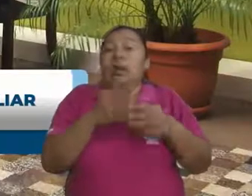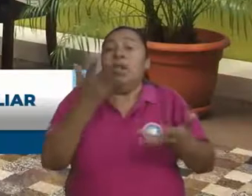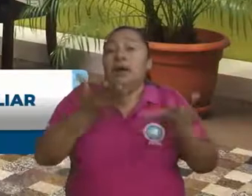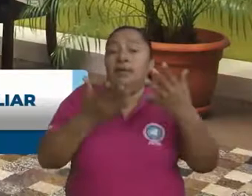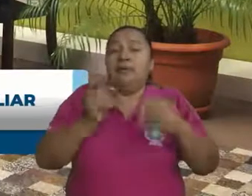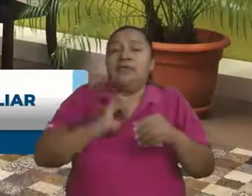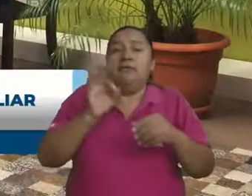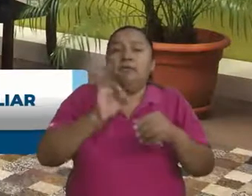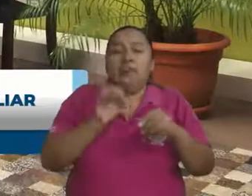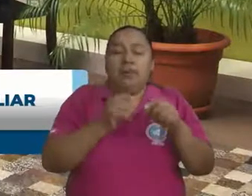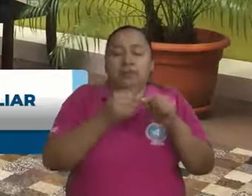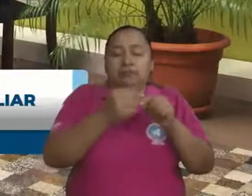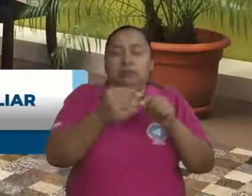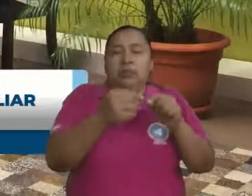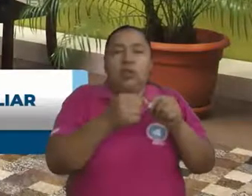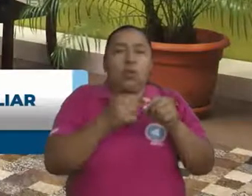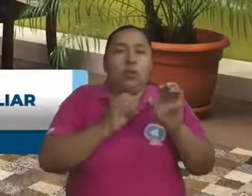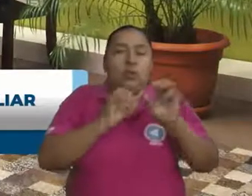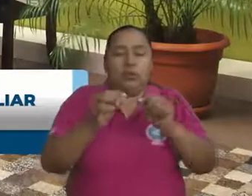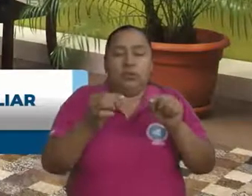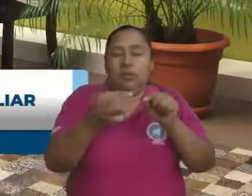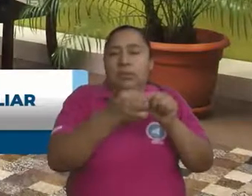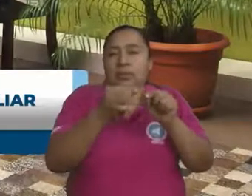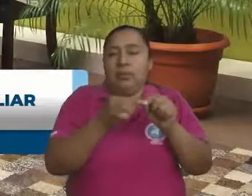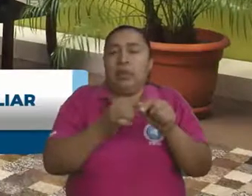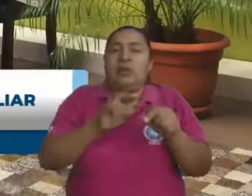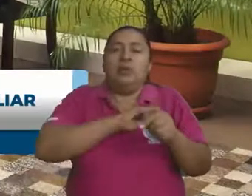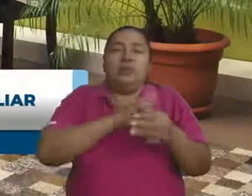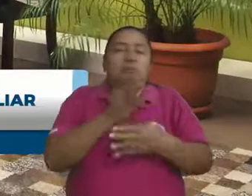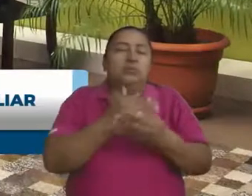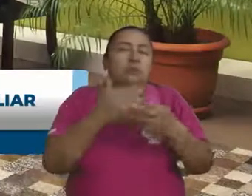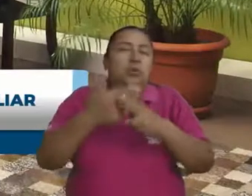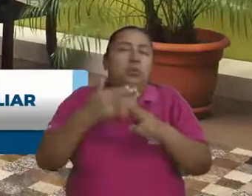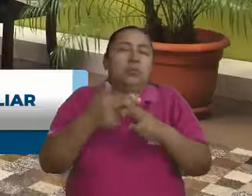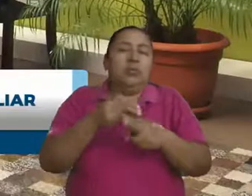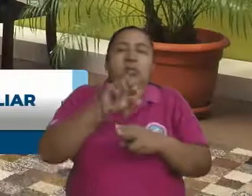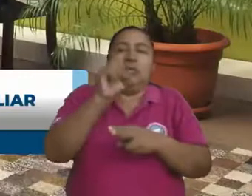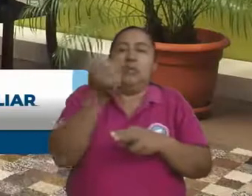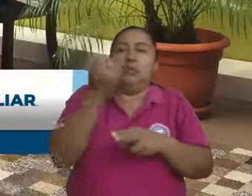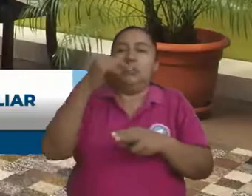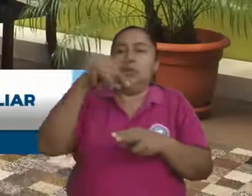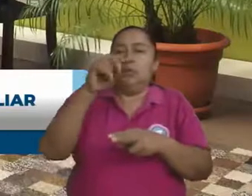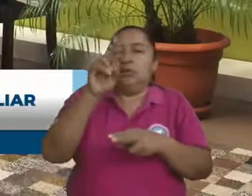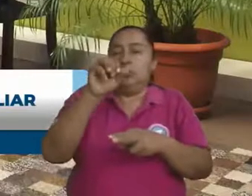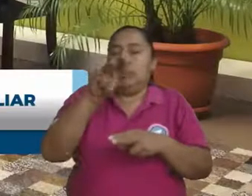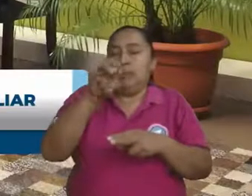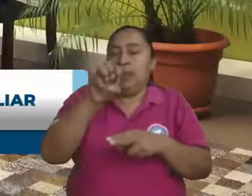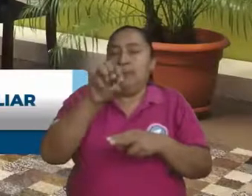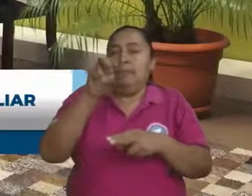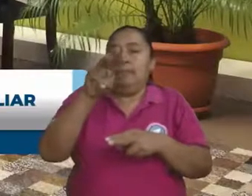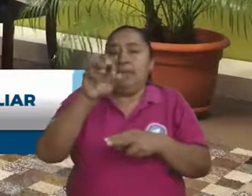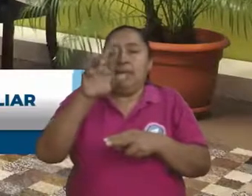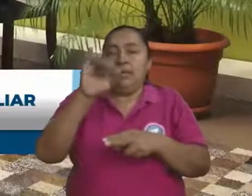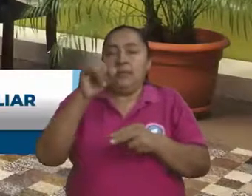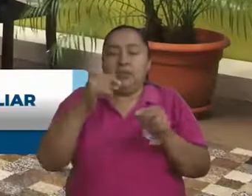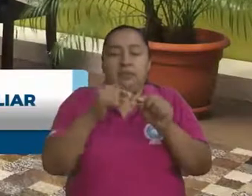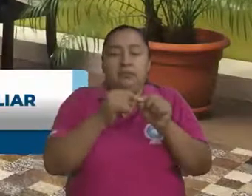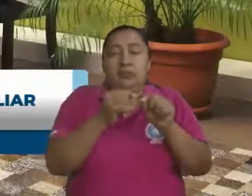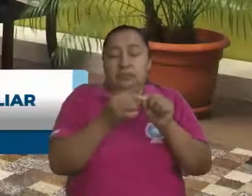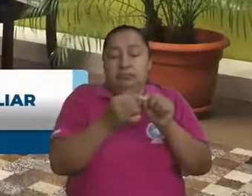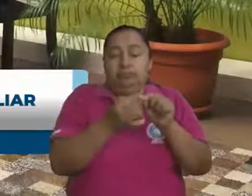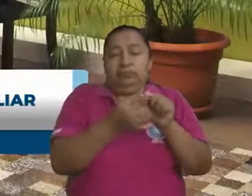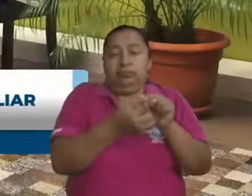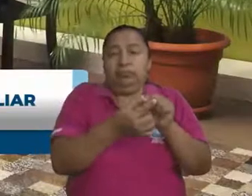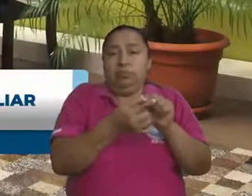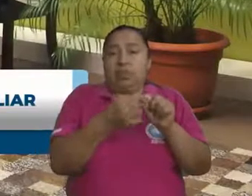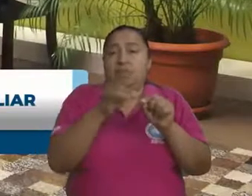se formen comunicaciones anormales. Hay algo que nosotros denominamos síndrome de Mirisi, que es la comunicación, una abertura que existe